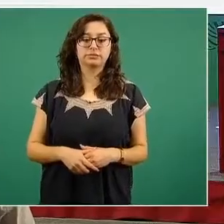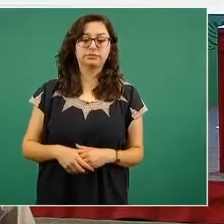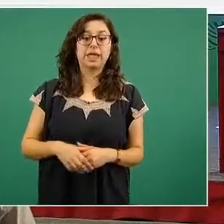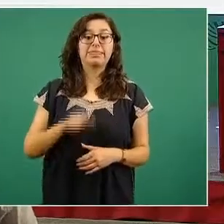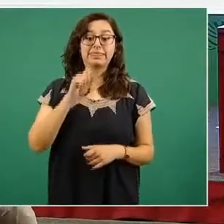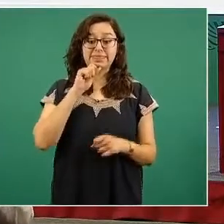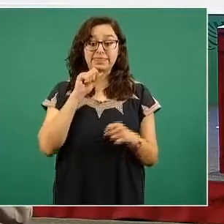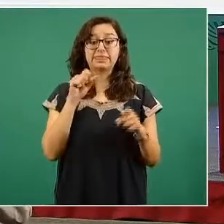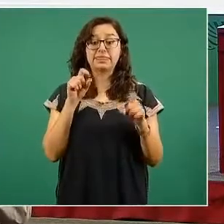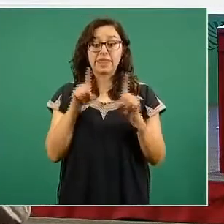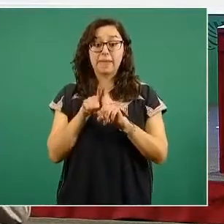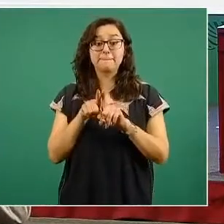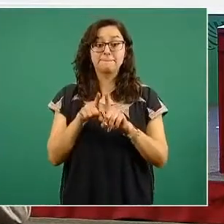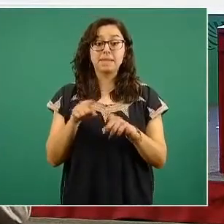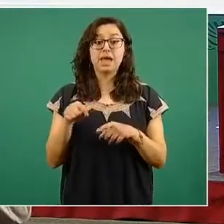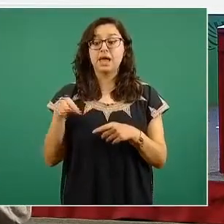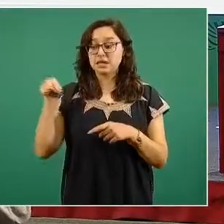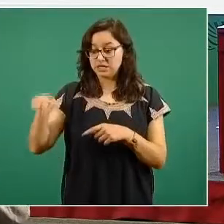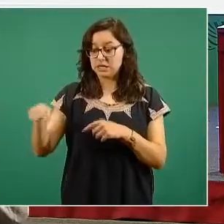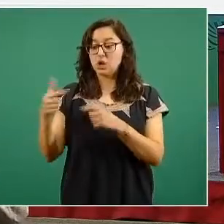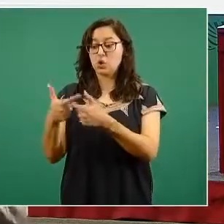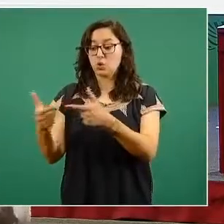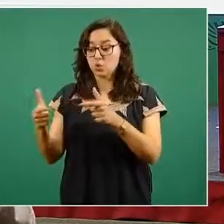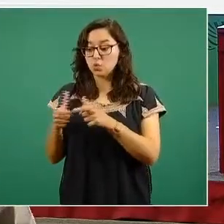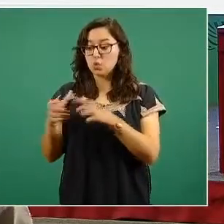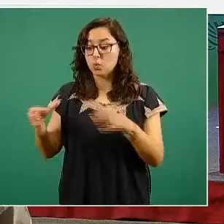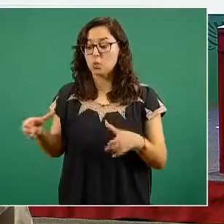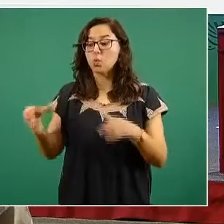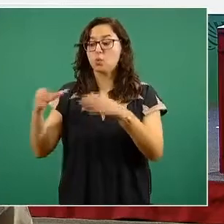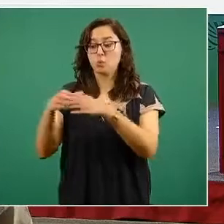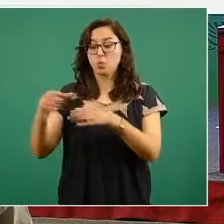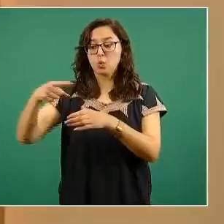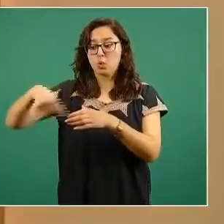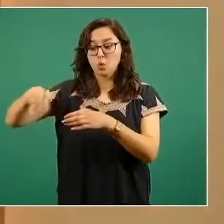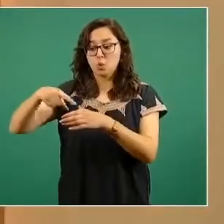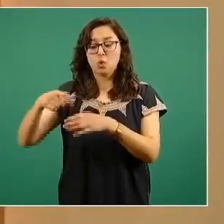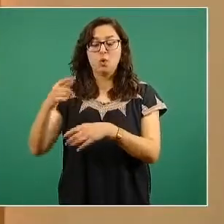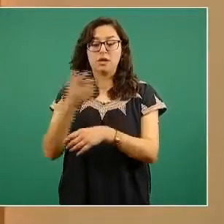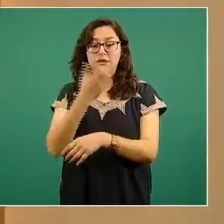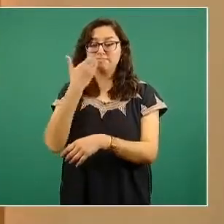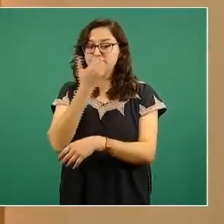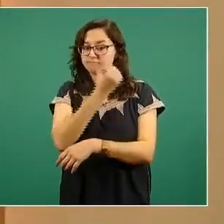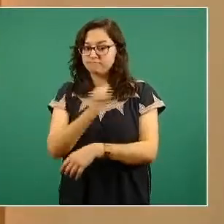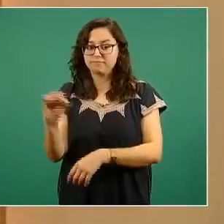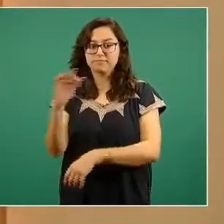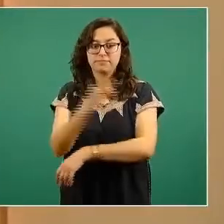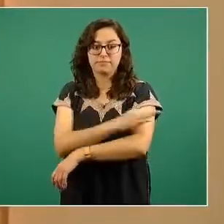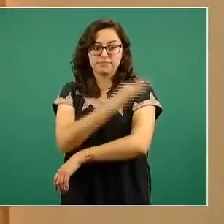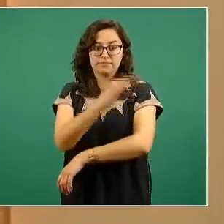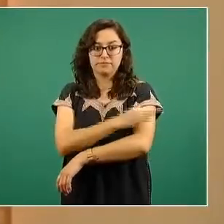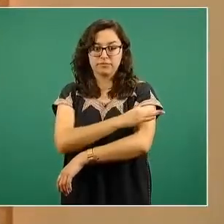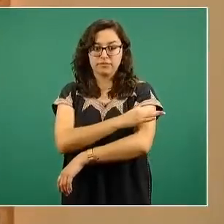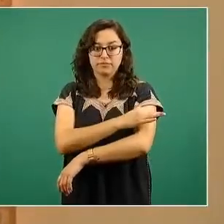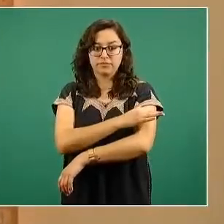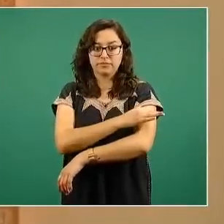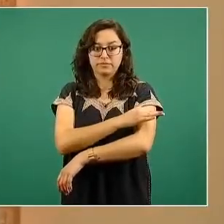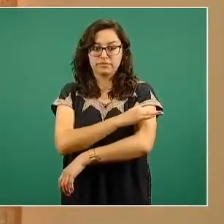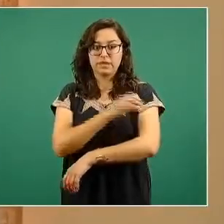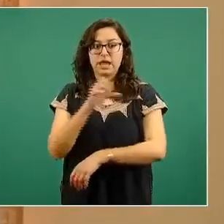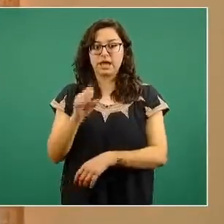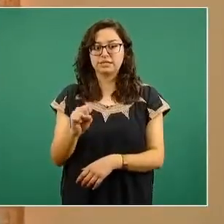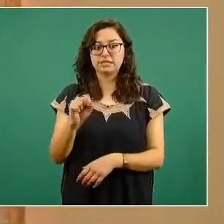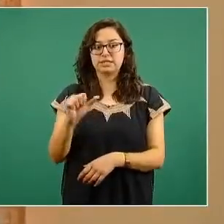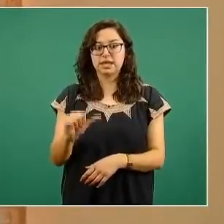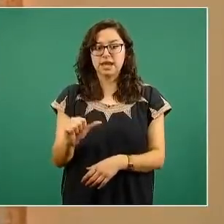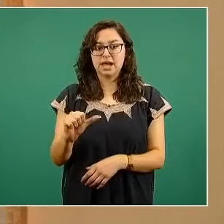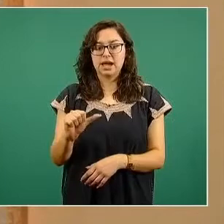generales que ha hecho el Grupo Asesor Estratégico en Inmunizaciones, SAGE, S-A-G-E por sus